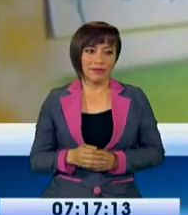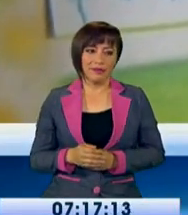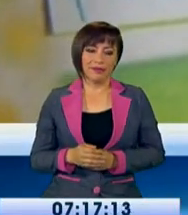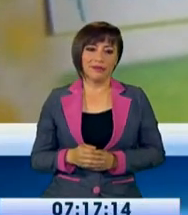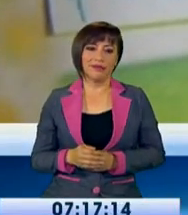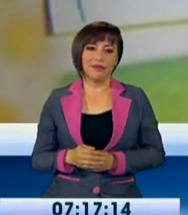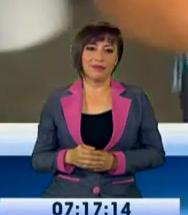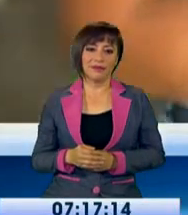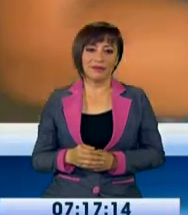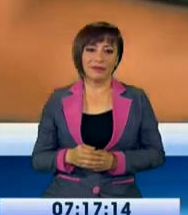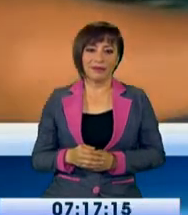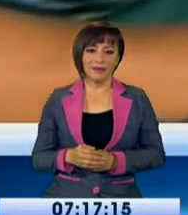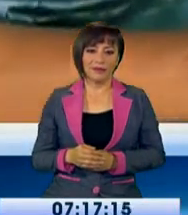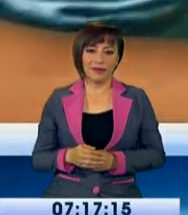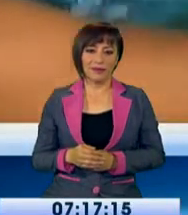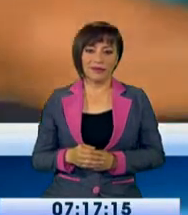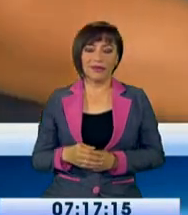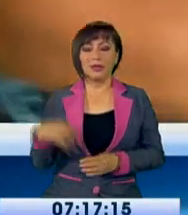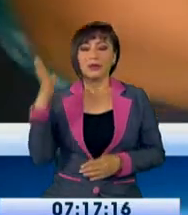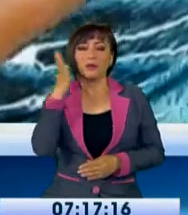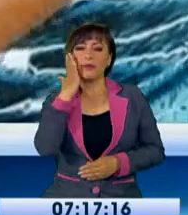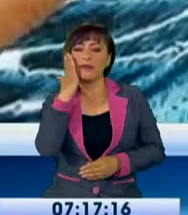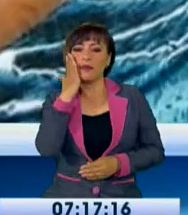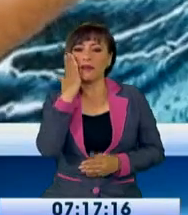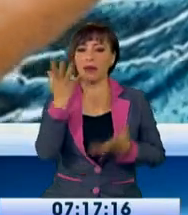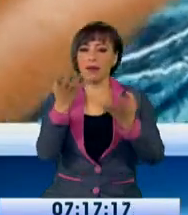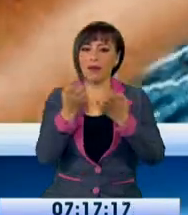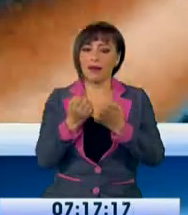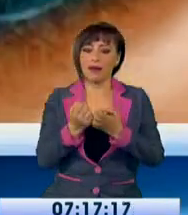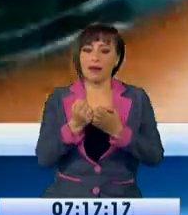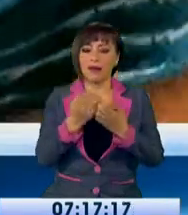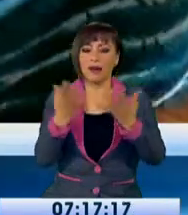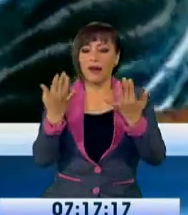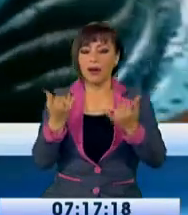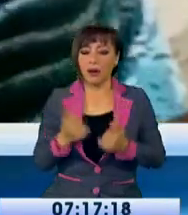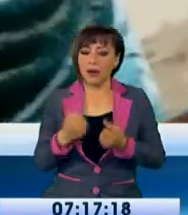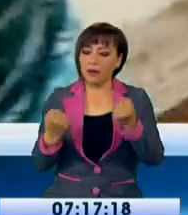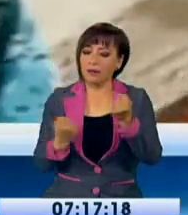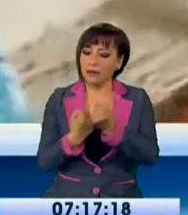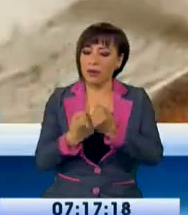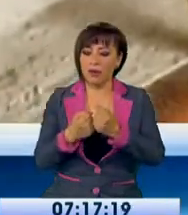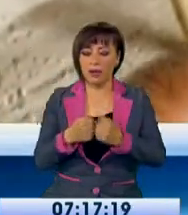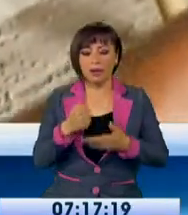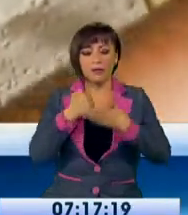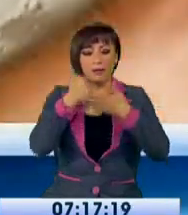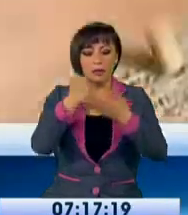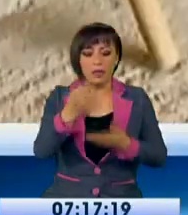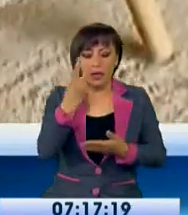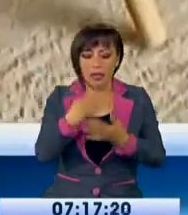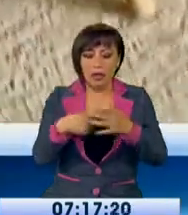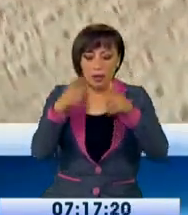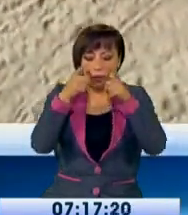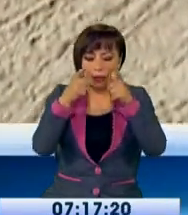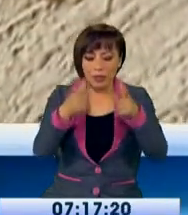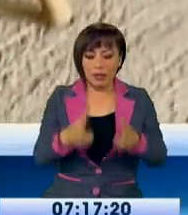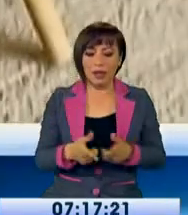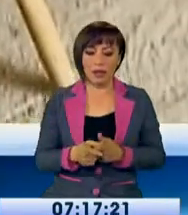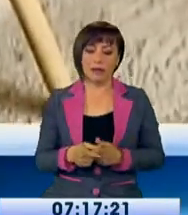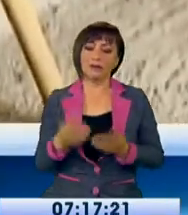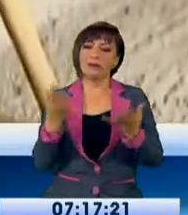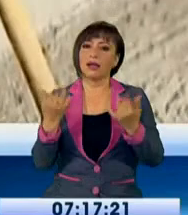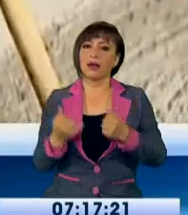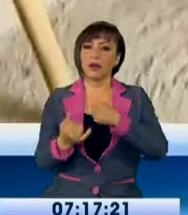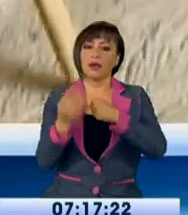la bienvenida. Su progenitora es quien ahora debe cuidar día y noche del pequeño. La falta de trabajo le hace padecer de